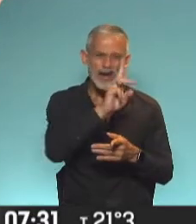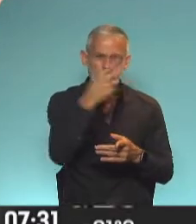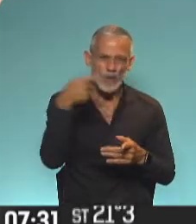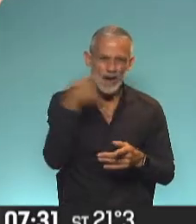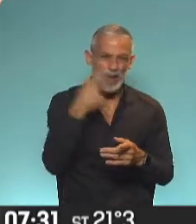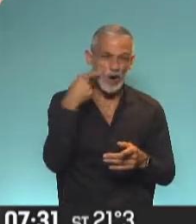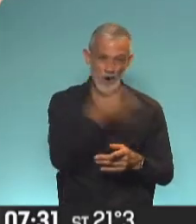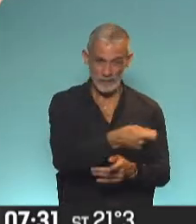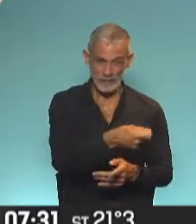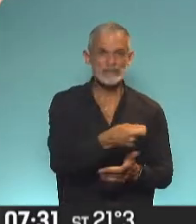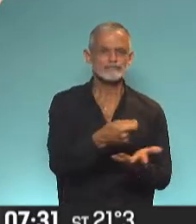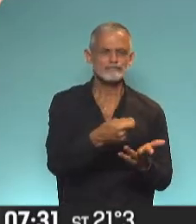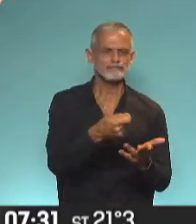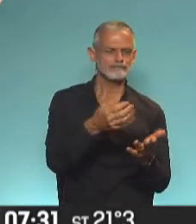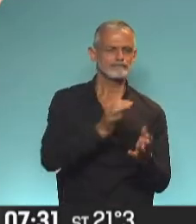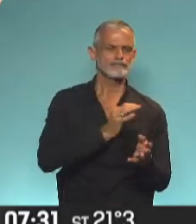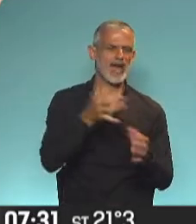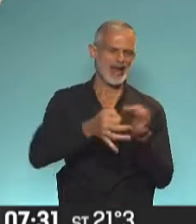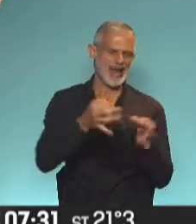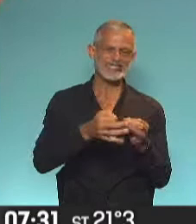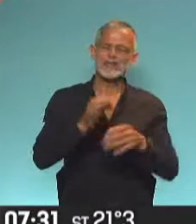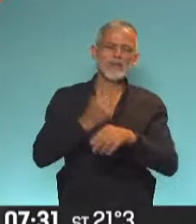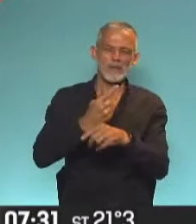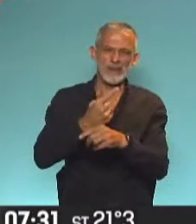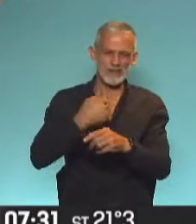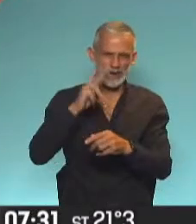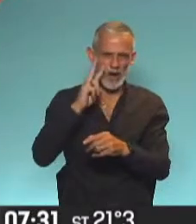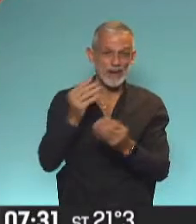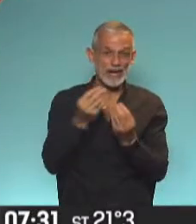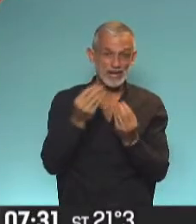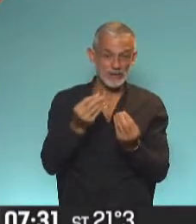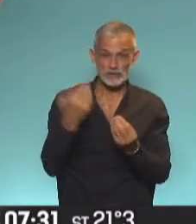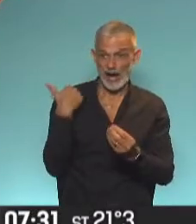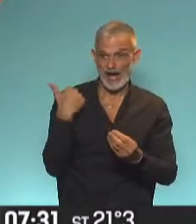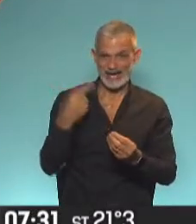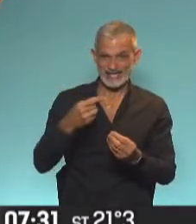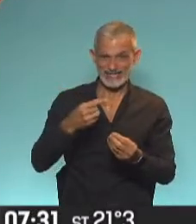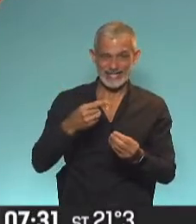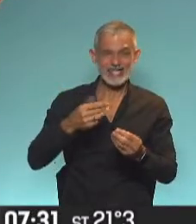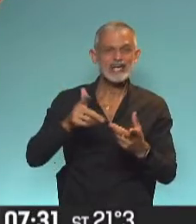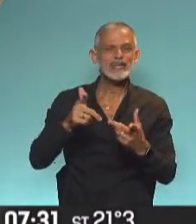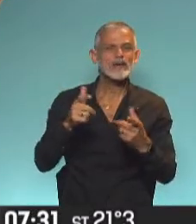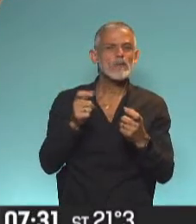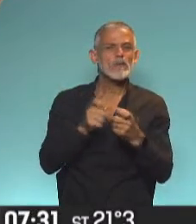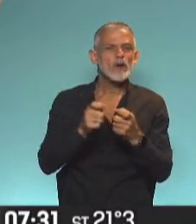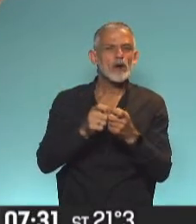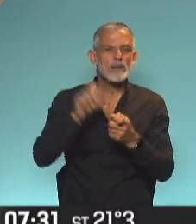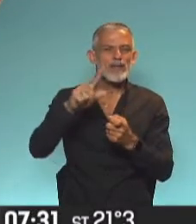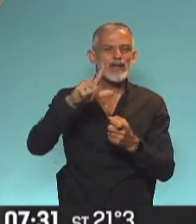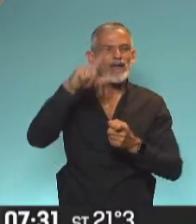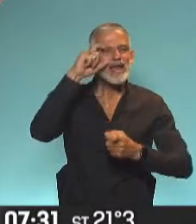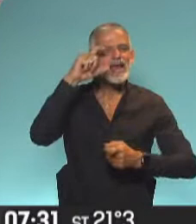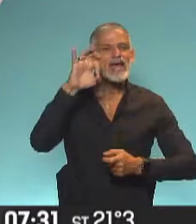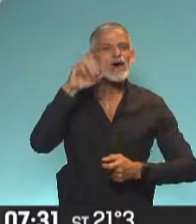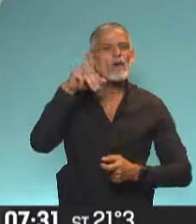un balance del año. Pero primero, Pablo, vamos a ver qué pasó ayer en el programa de Leo Montero de